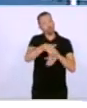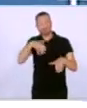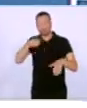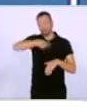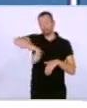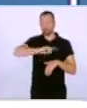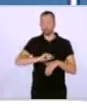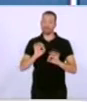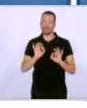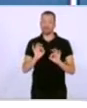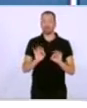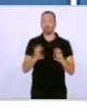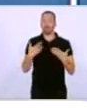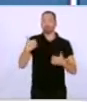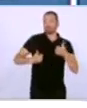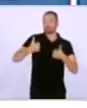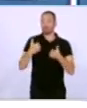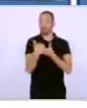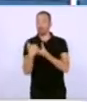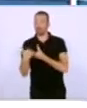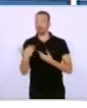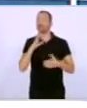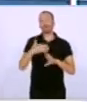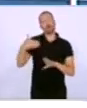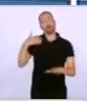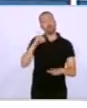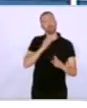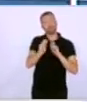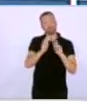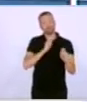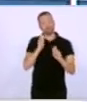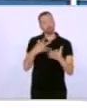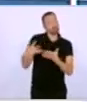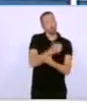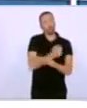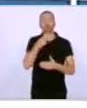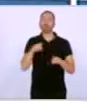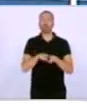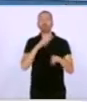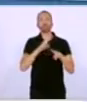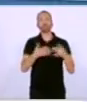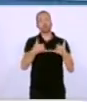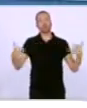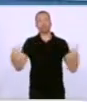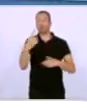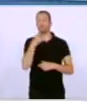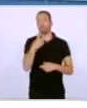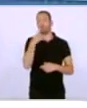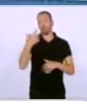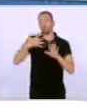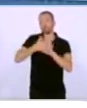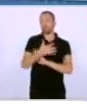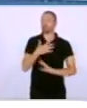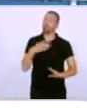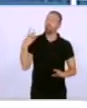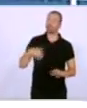presidente en estas entrevistas todos han marcado como línea roja pues la posibilidad de pues no apoyar a ningún